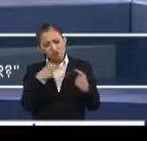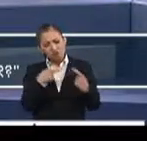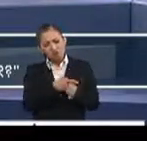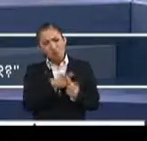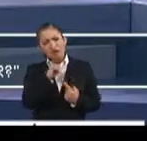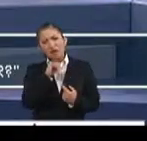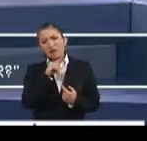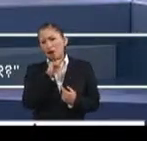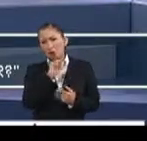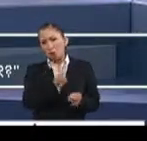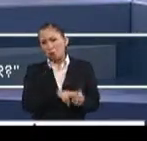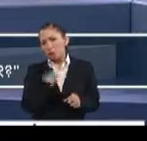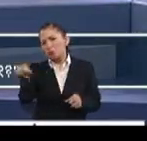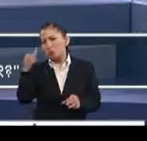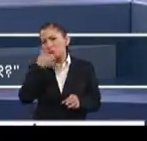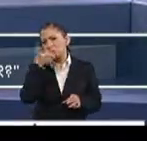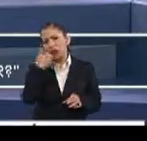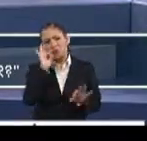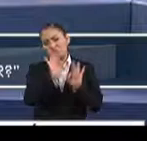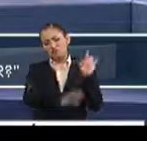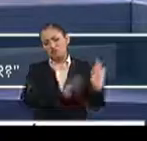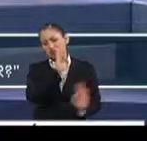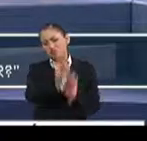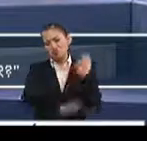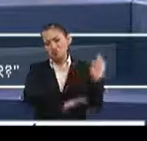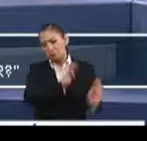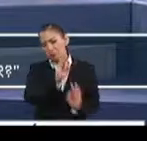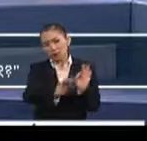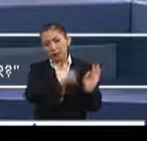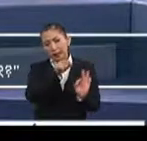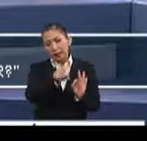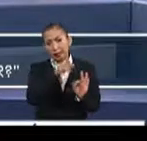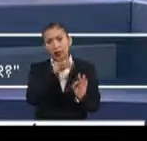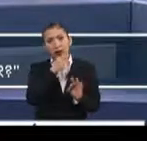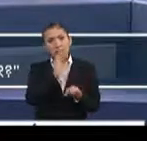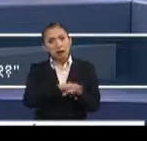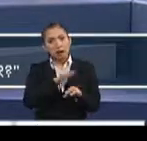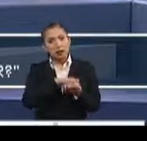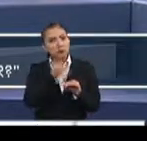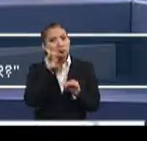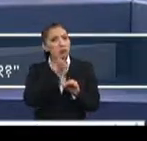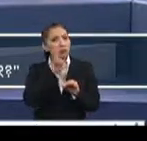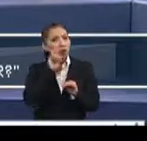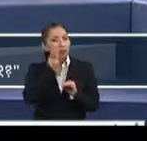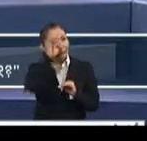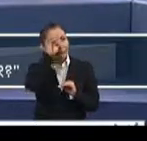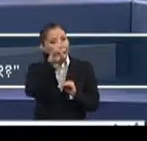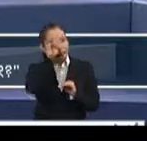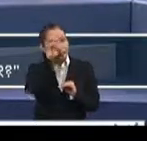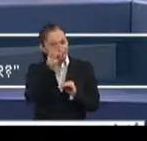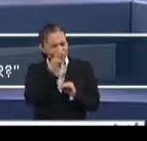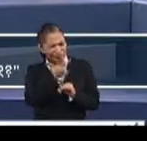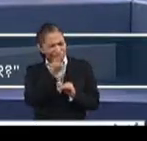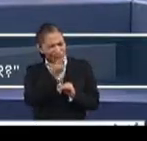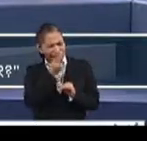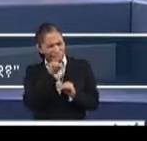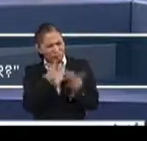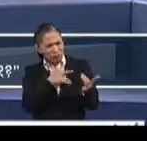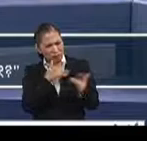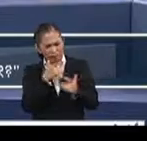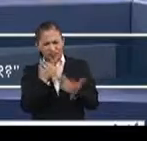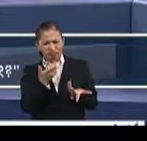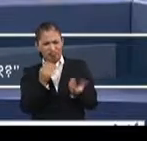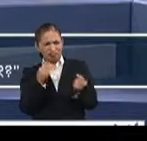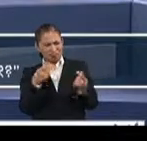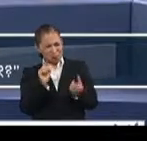infarto común, ¿no? Hay que tratarla como tal, pero empezaba a tener ciertas circunstancias, ciertos síntomas que